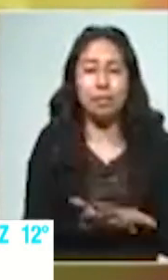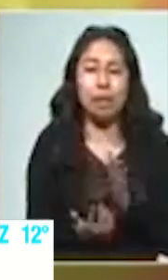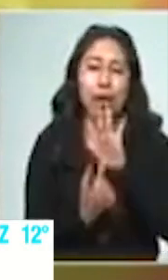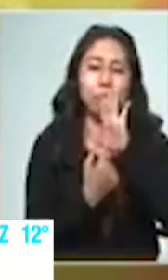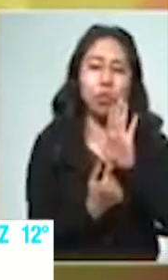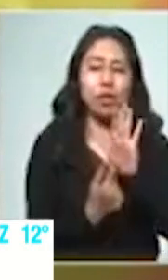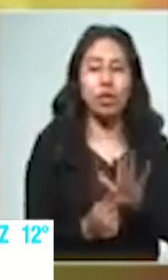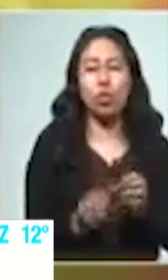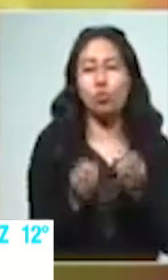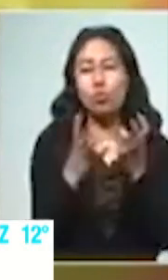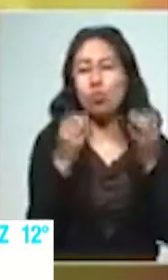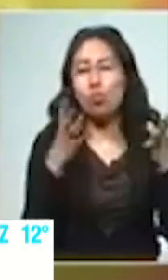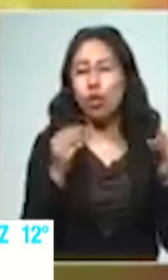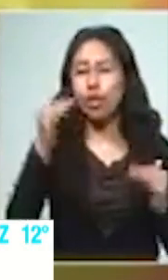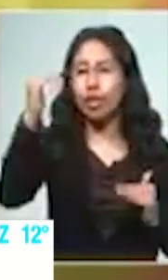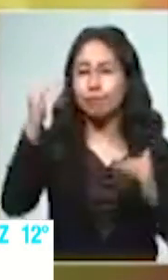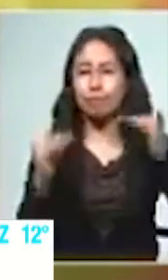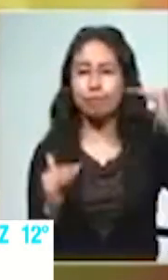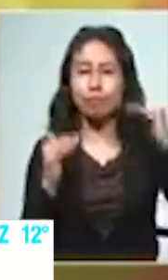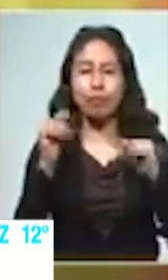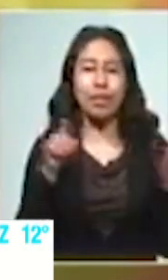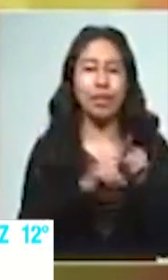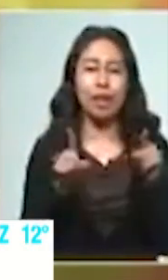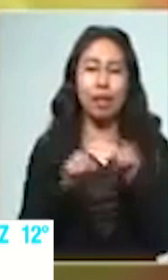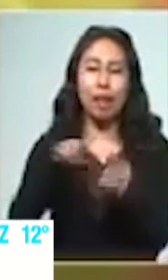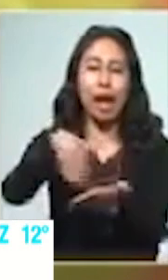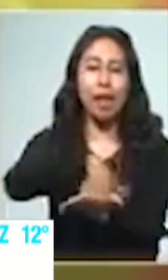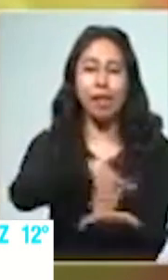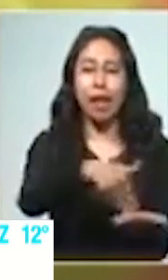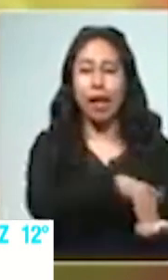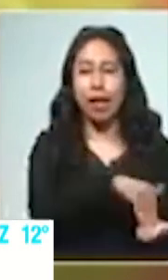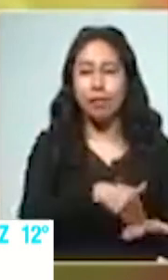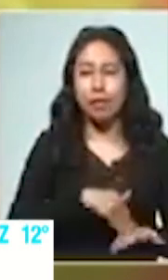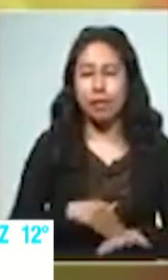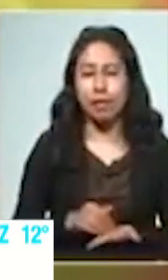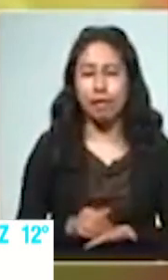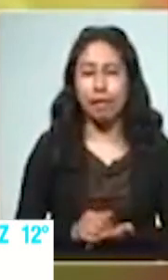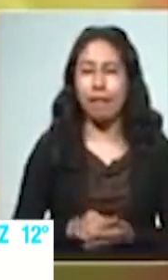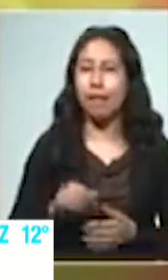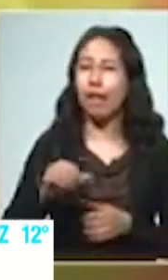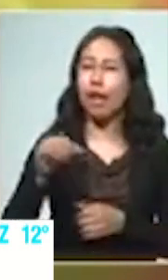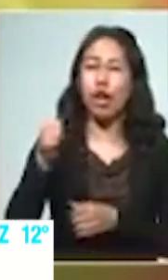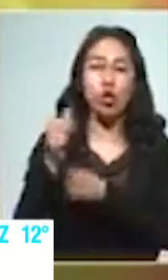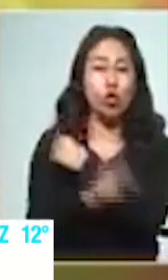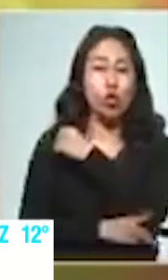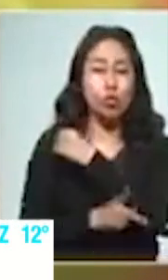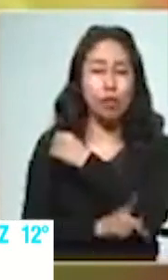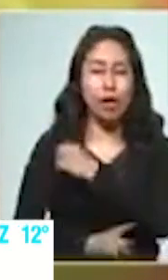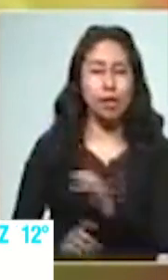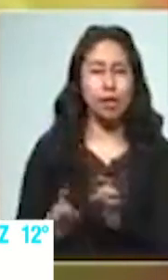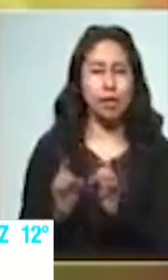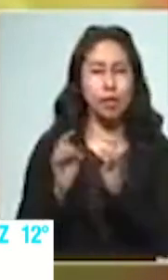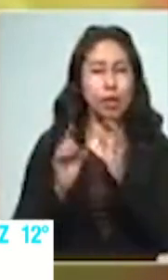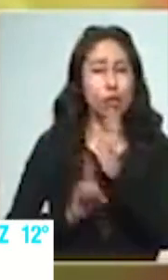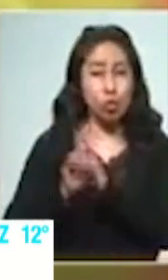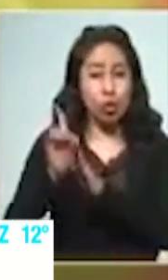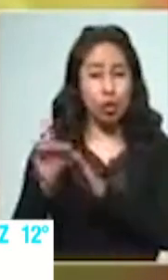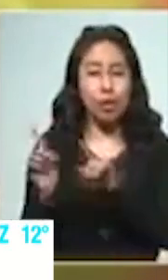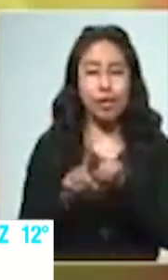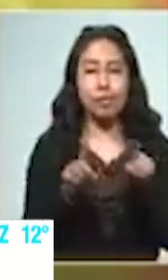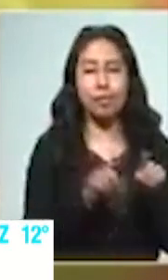las grandes asimetrías y la vulnerabilidad, tanto en países en vías de desarrollo como